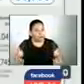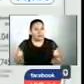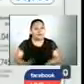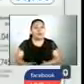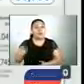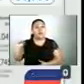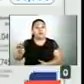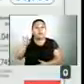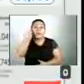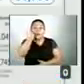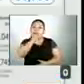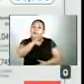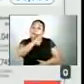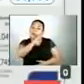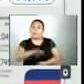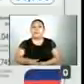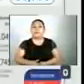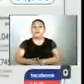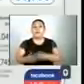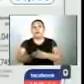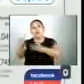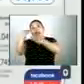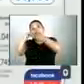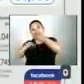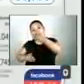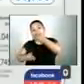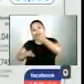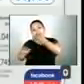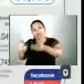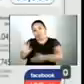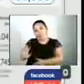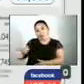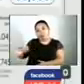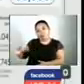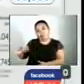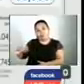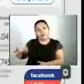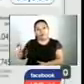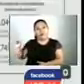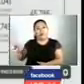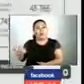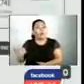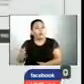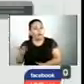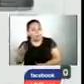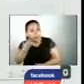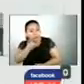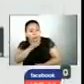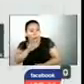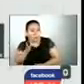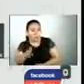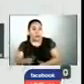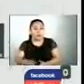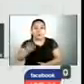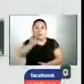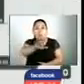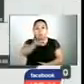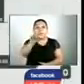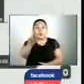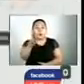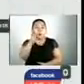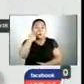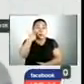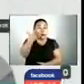la enfermedad. Más abajo, podemos ver en la gráfica el pronóstico de los pacientes. 31 pacientes se encuentran en estado